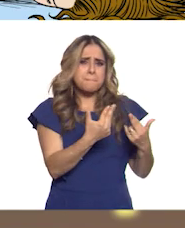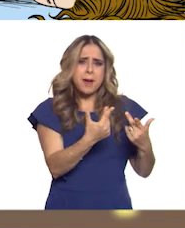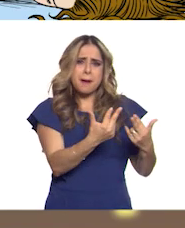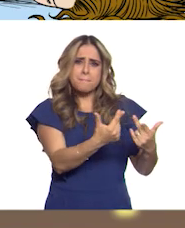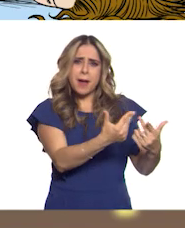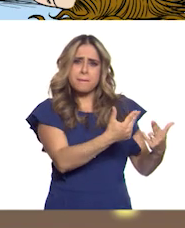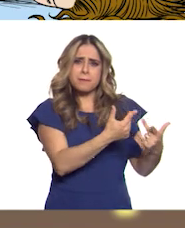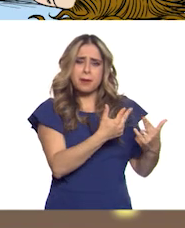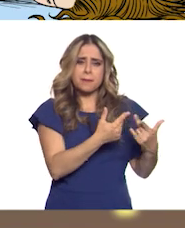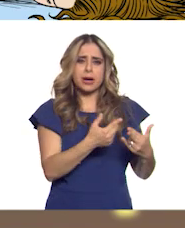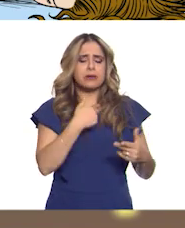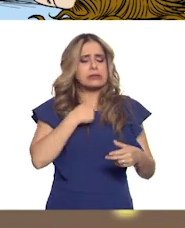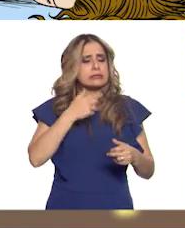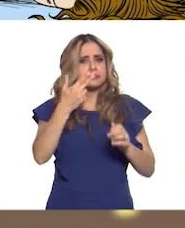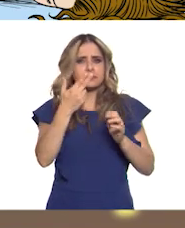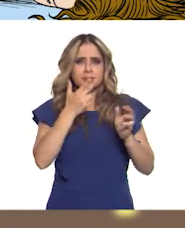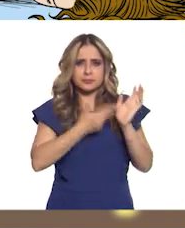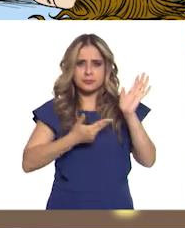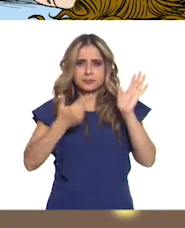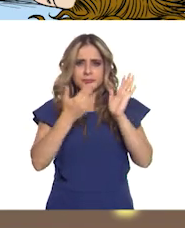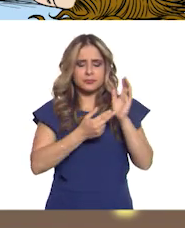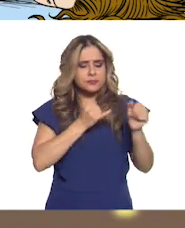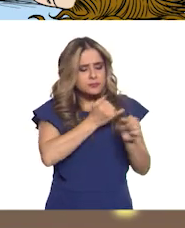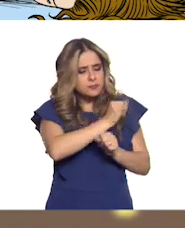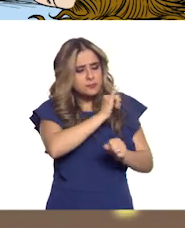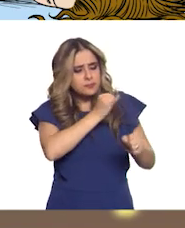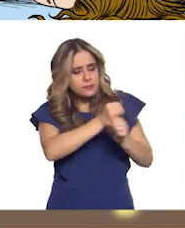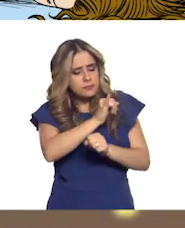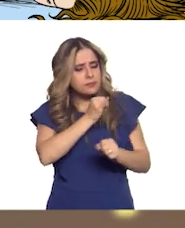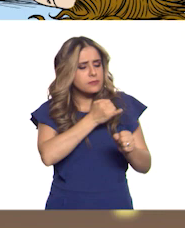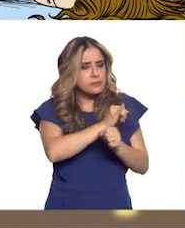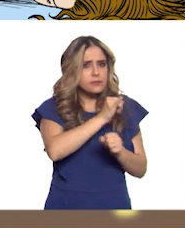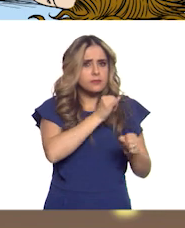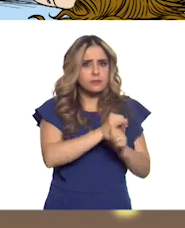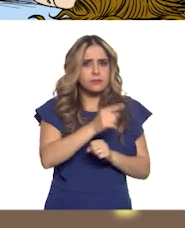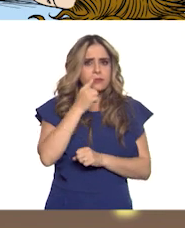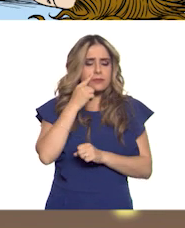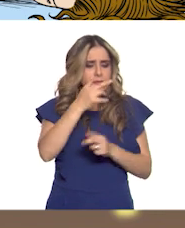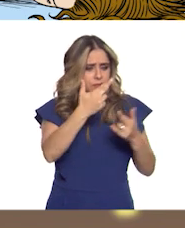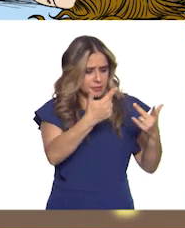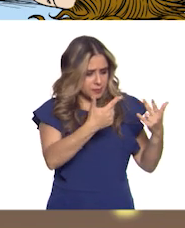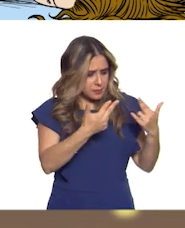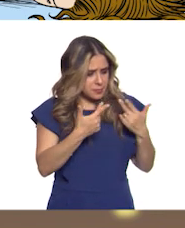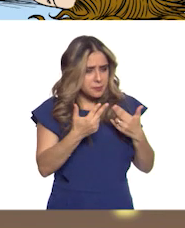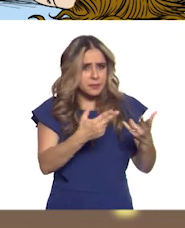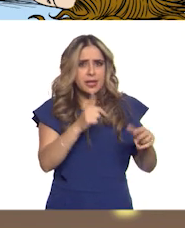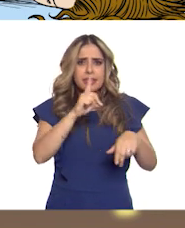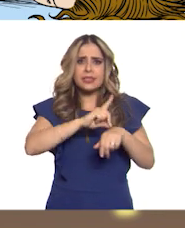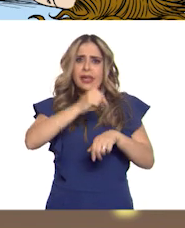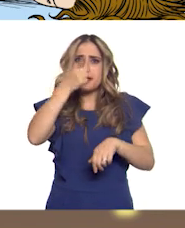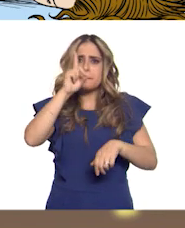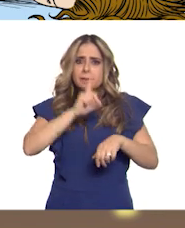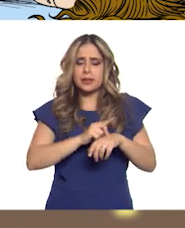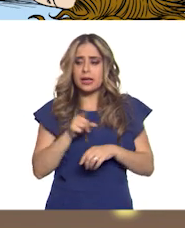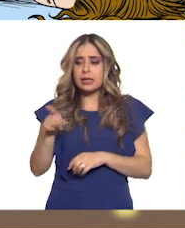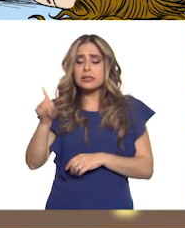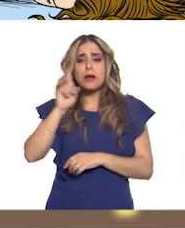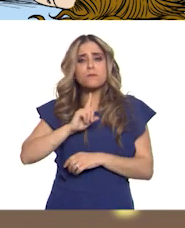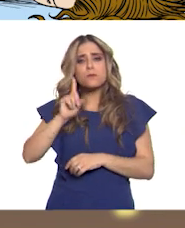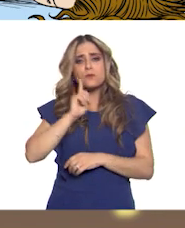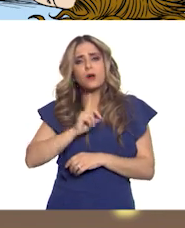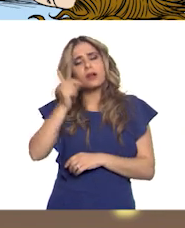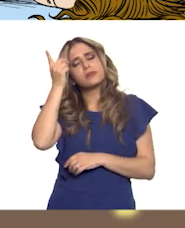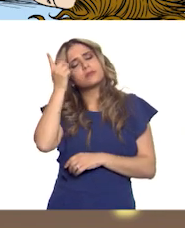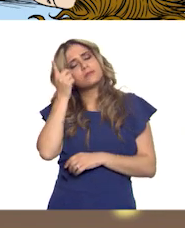pavimento de mi taller se asemejaba a los restos de un sol hecho trizas. La mujer amada descansaba